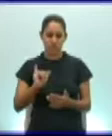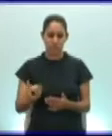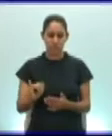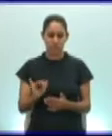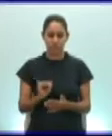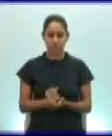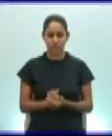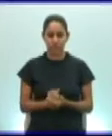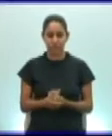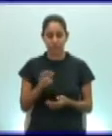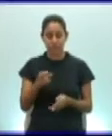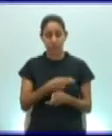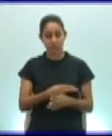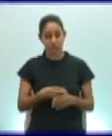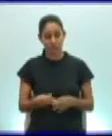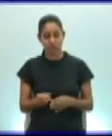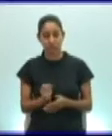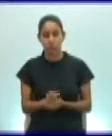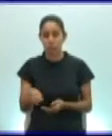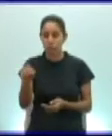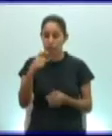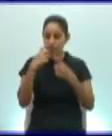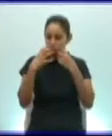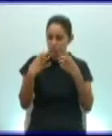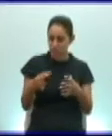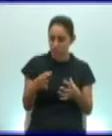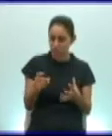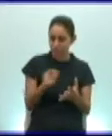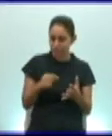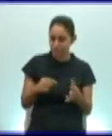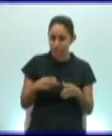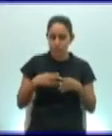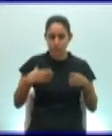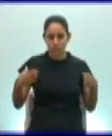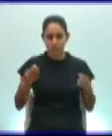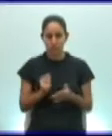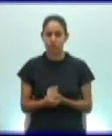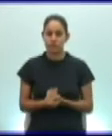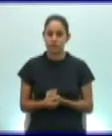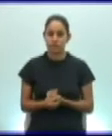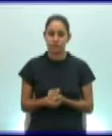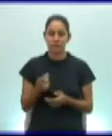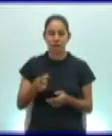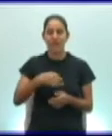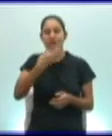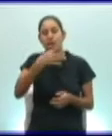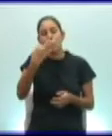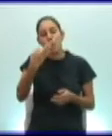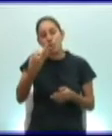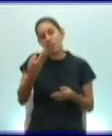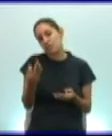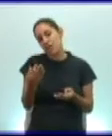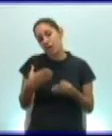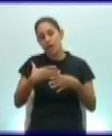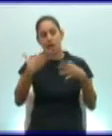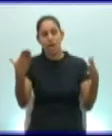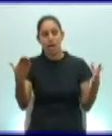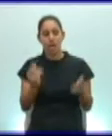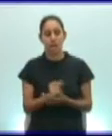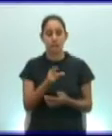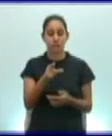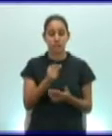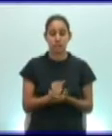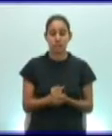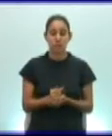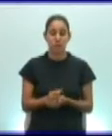histórico. Esto es importante que ustedes lo sinteticen porque no es que se vayan a dedicar ahora a narrar el hecho, sino a retomar aquellos elementos